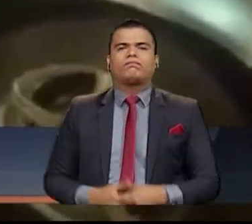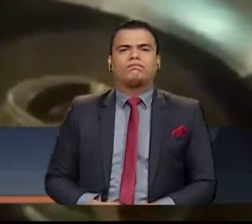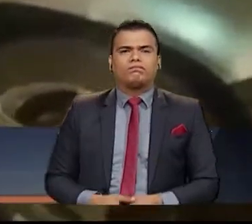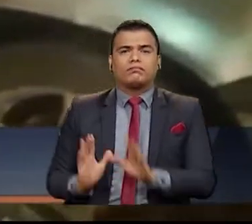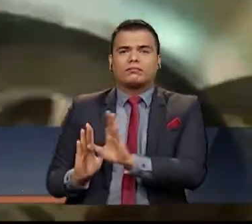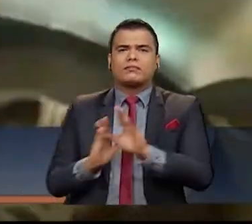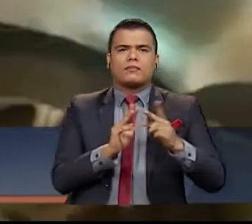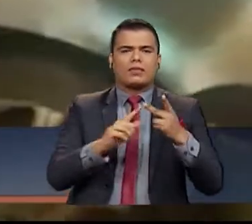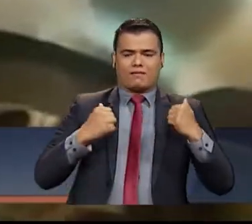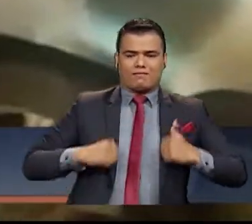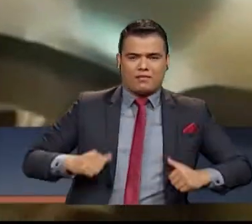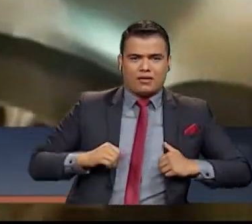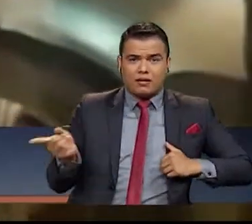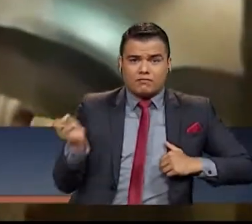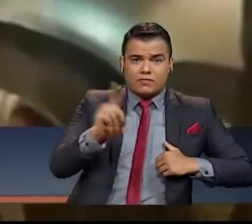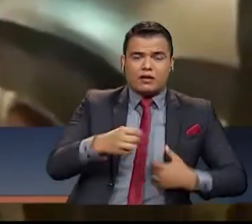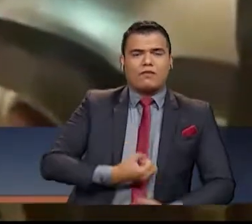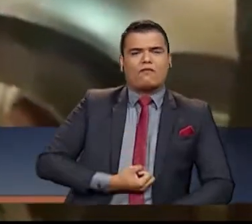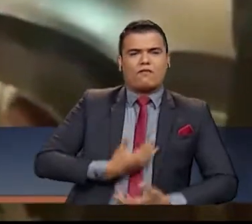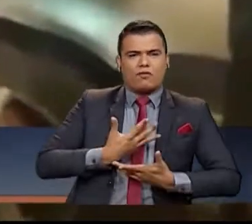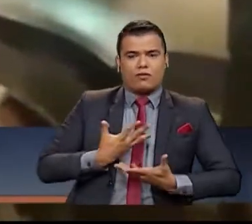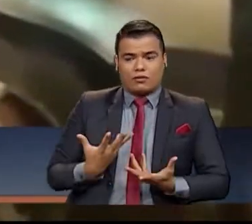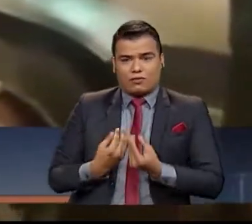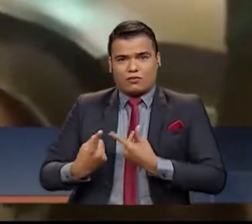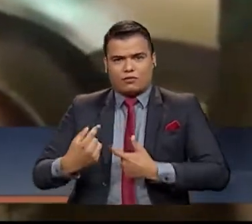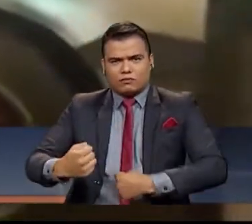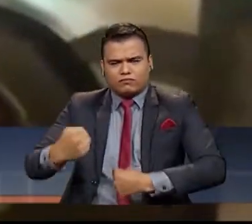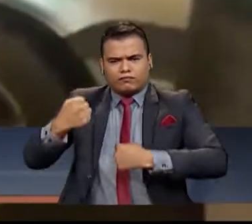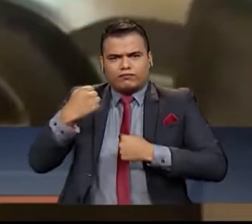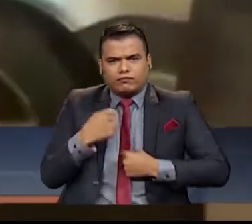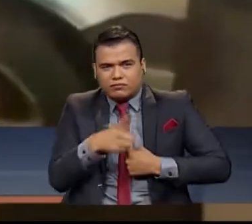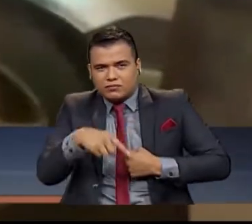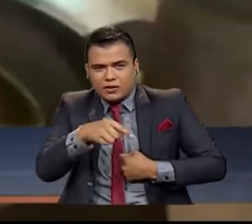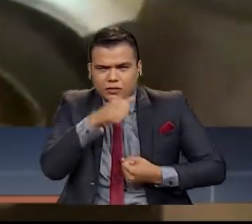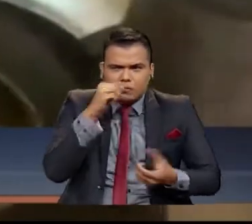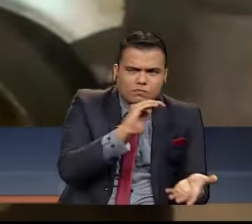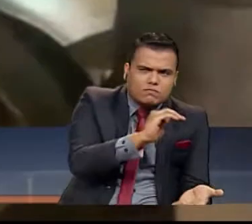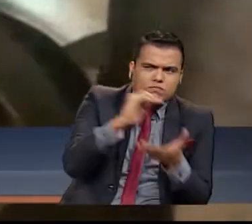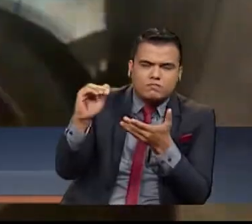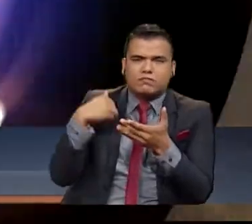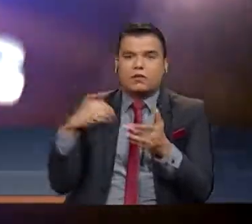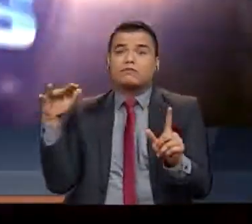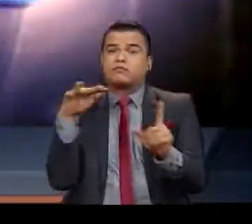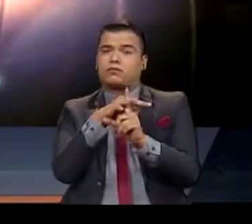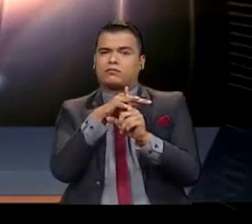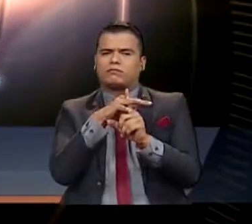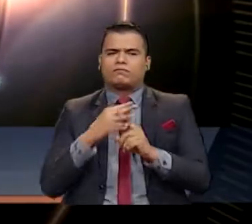Entre Pradera y Florida, el ejército le propinó golpe a los narcotraficantes.